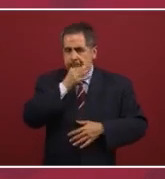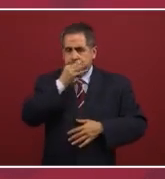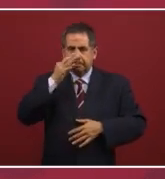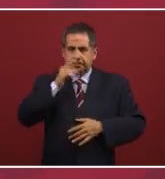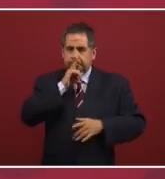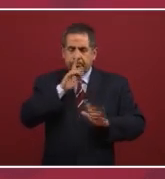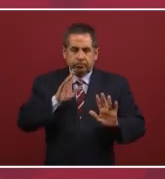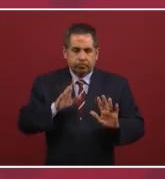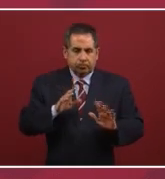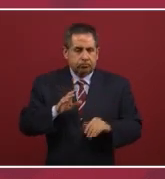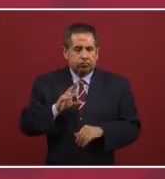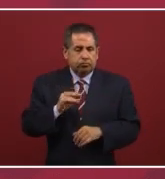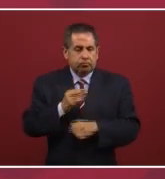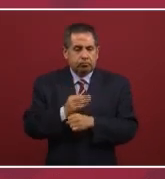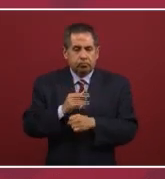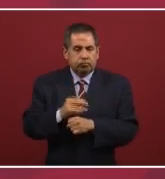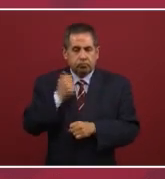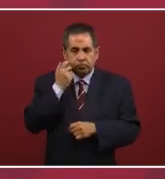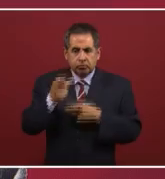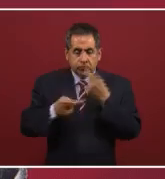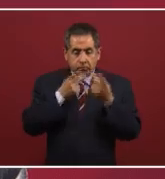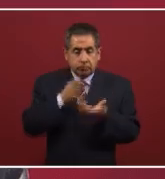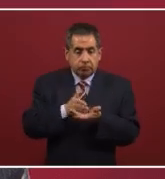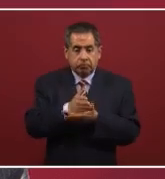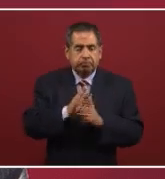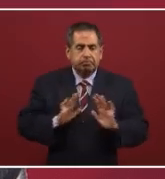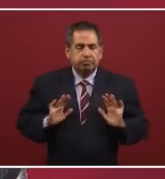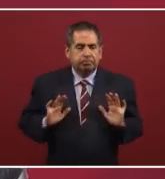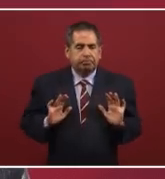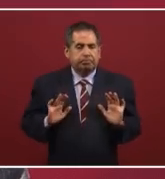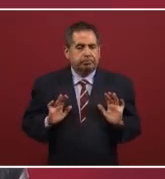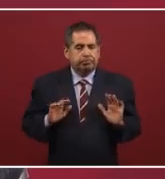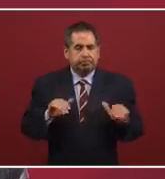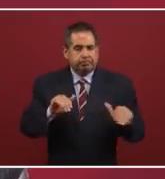y no quiero meterme con